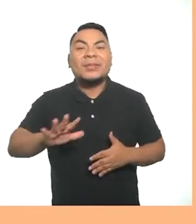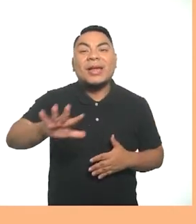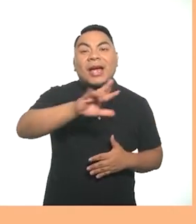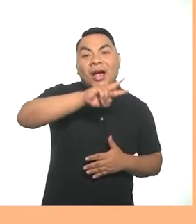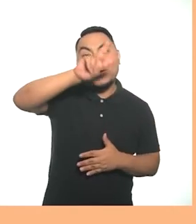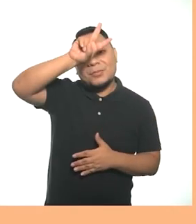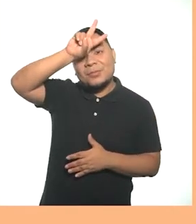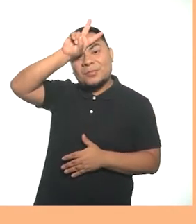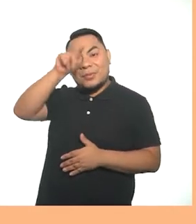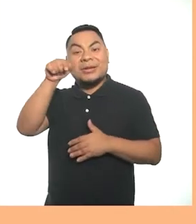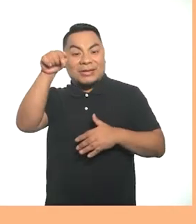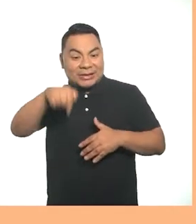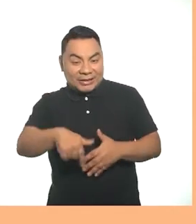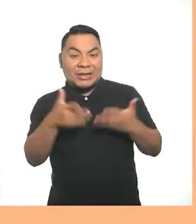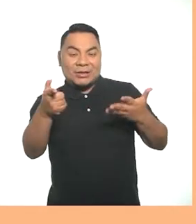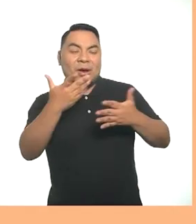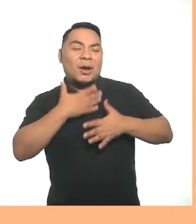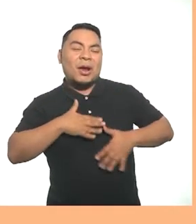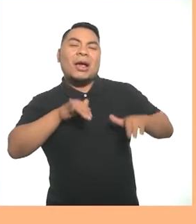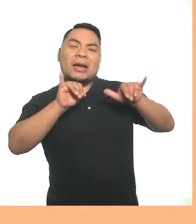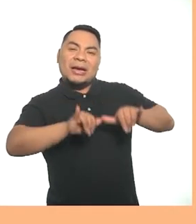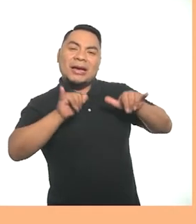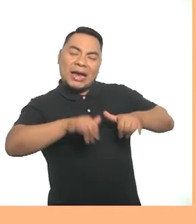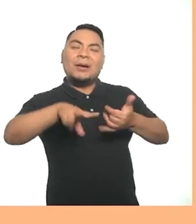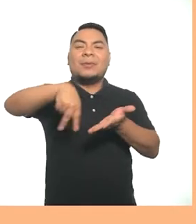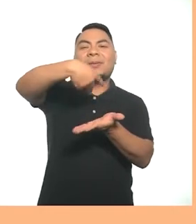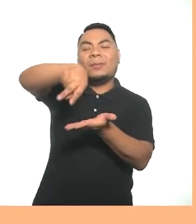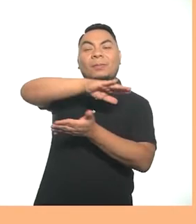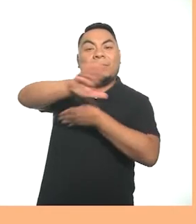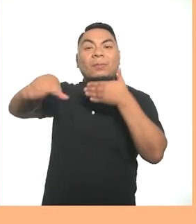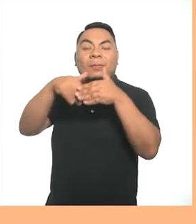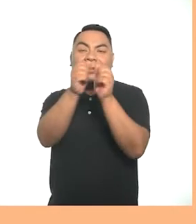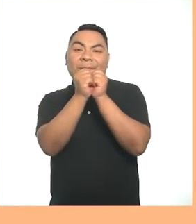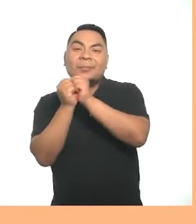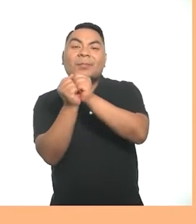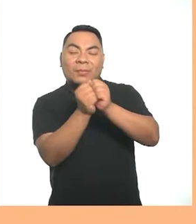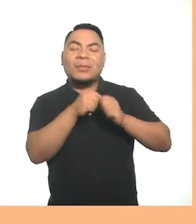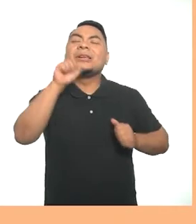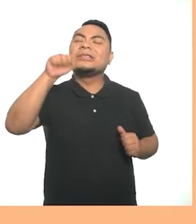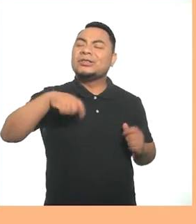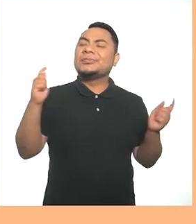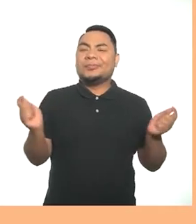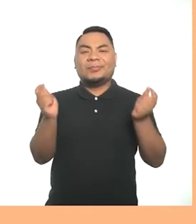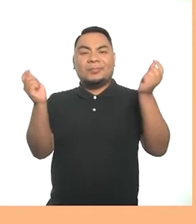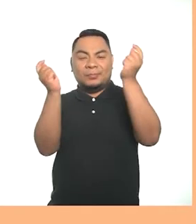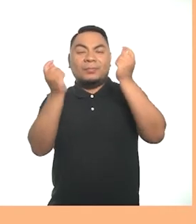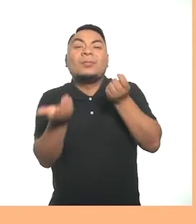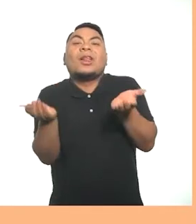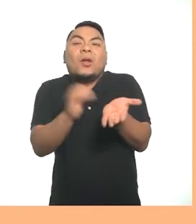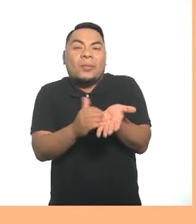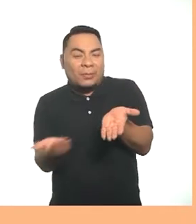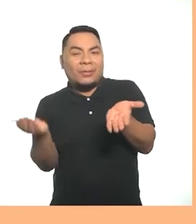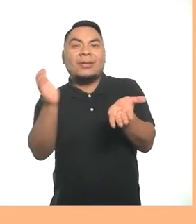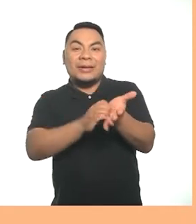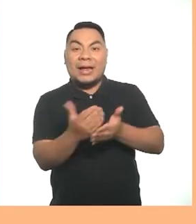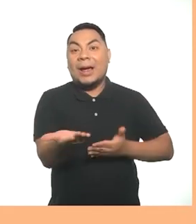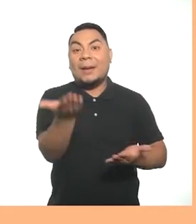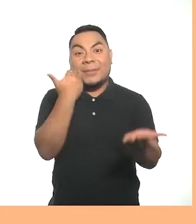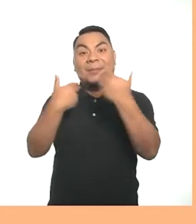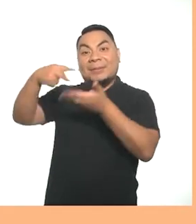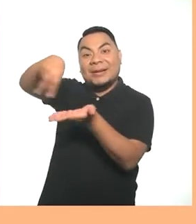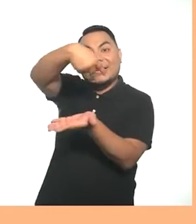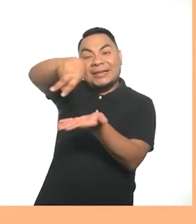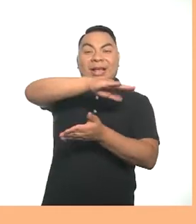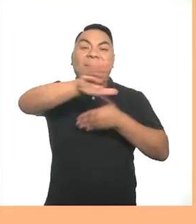el Perú. Si vienes aquí, te vas a quedar. Hay que bailar todos juntos y celebrar otra vez. Hay